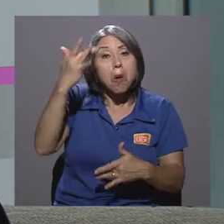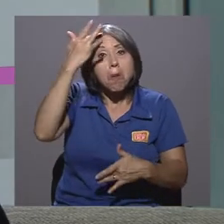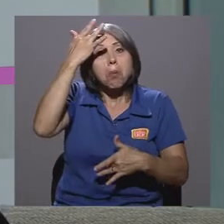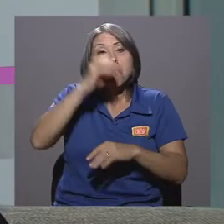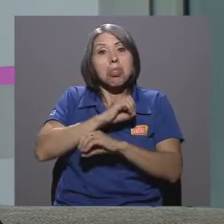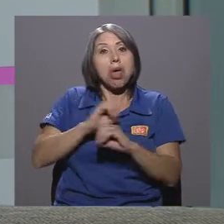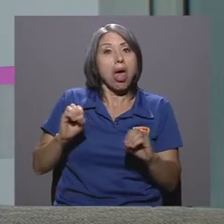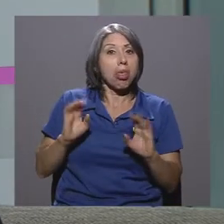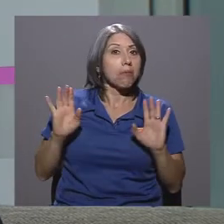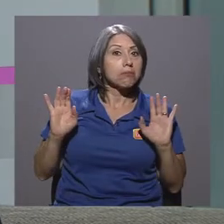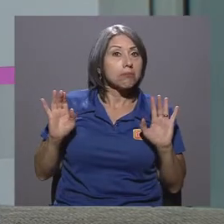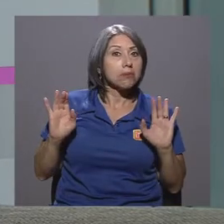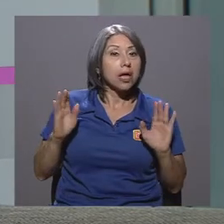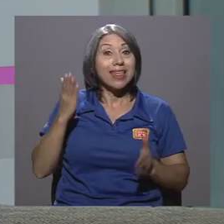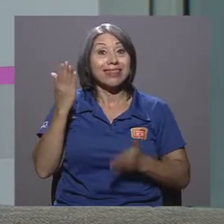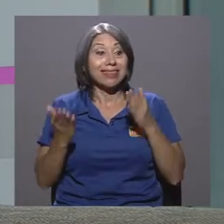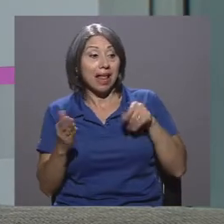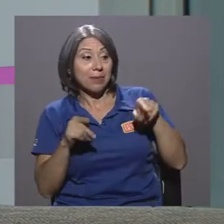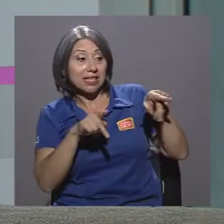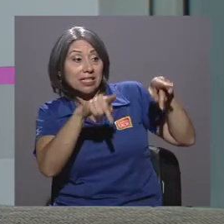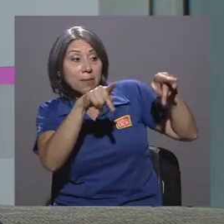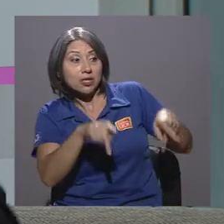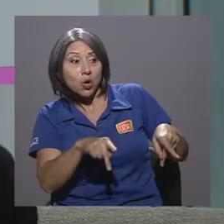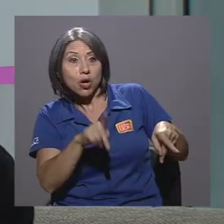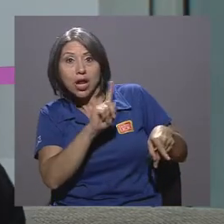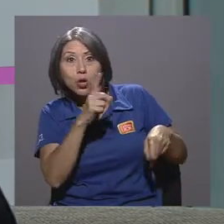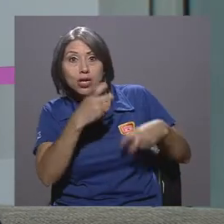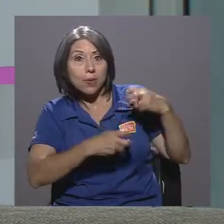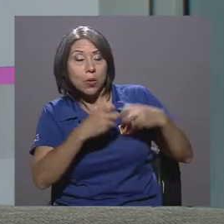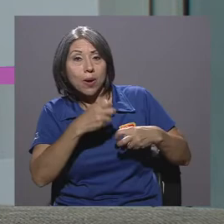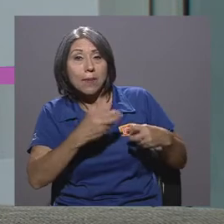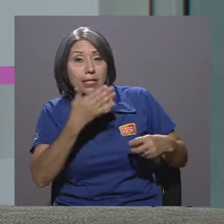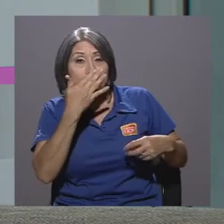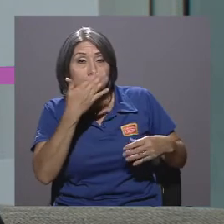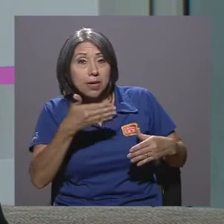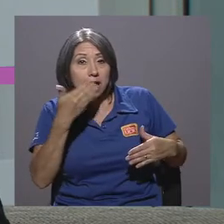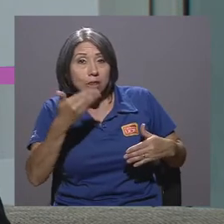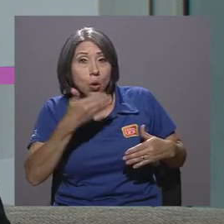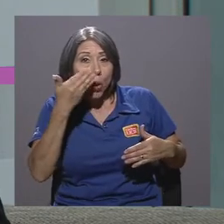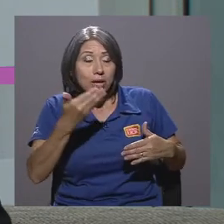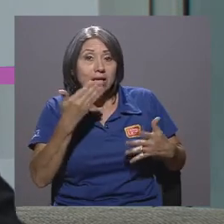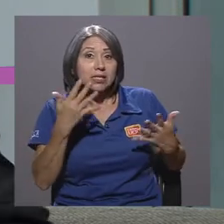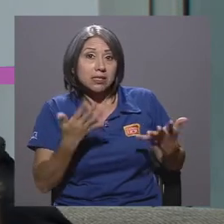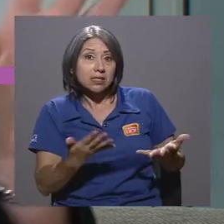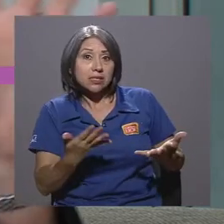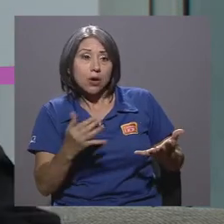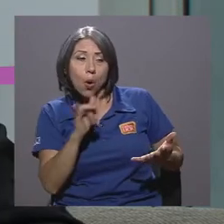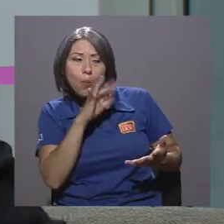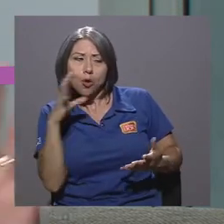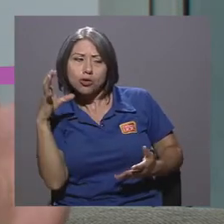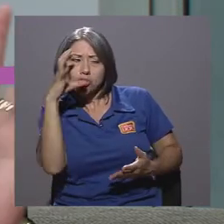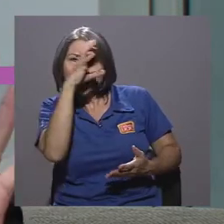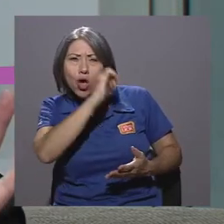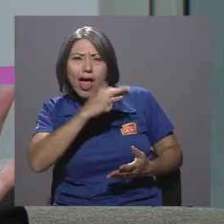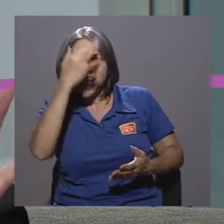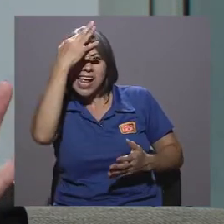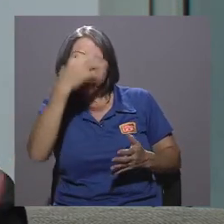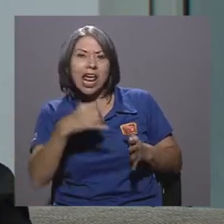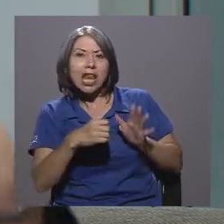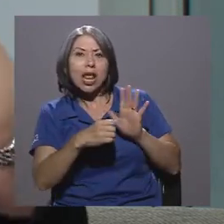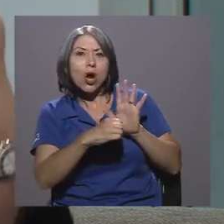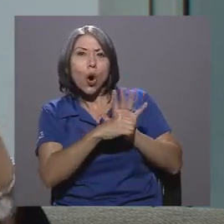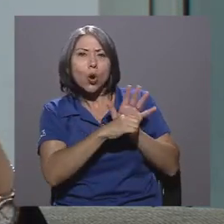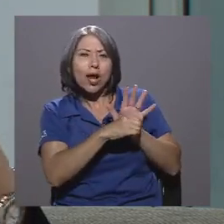Podría ser que la persona no sea un sintomático respiratorio que cumpla la definición de caso sospechoso, sino de los